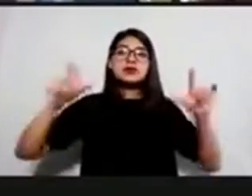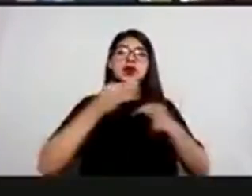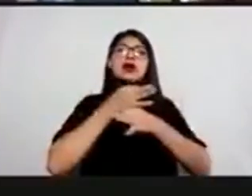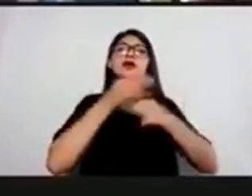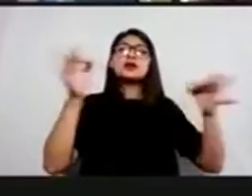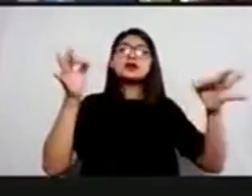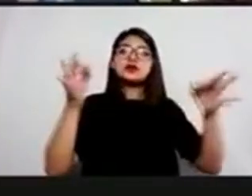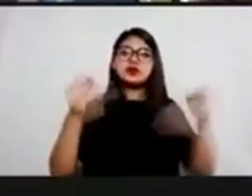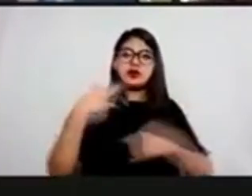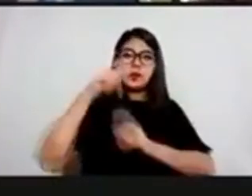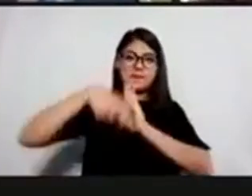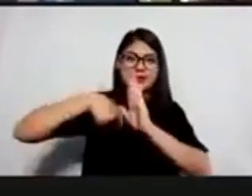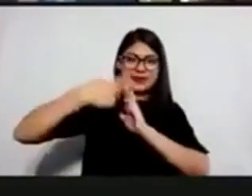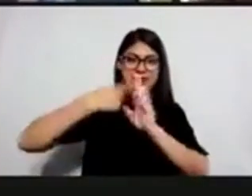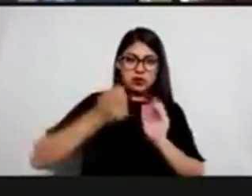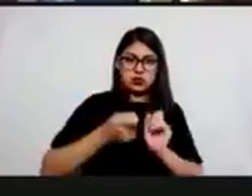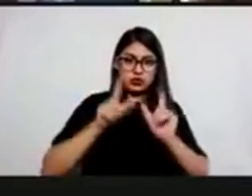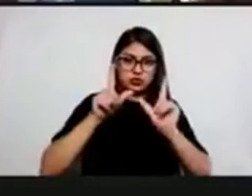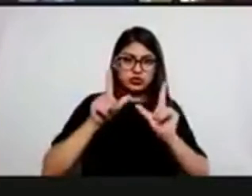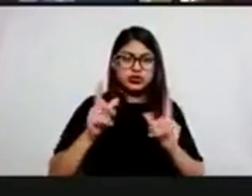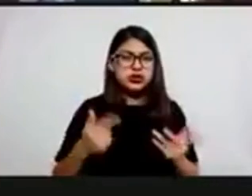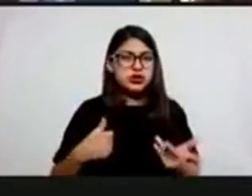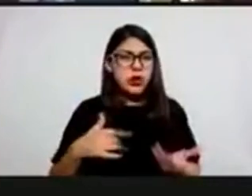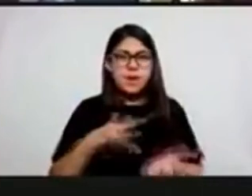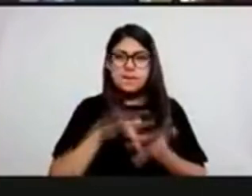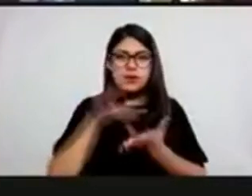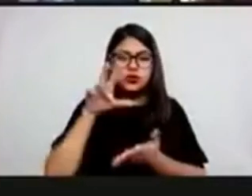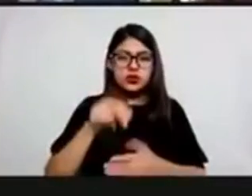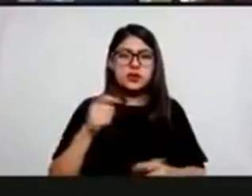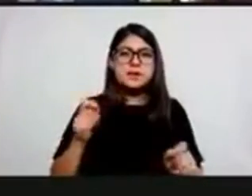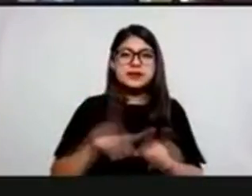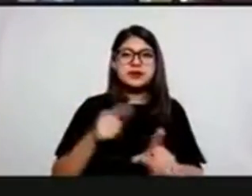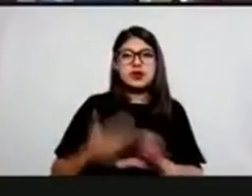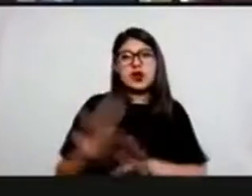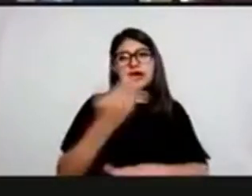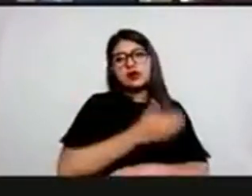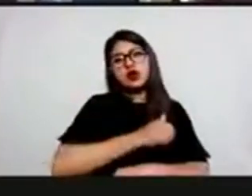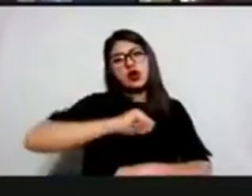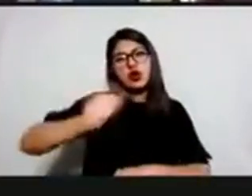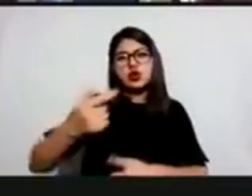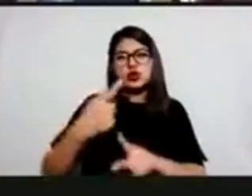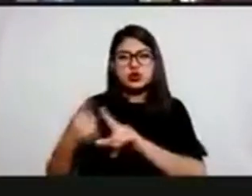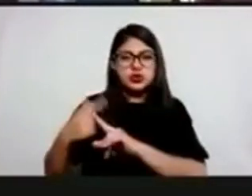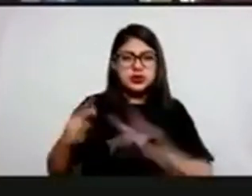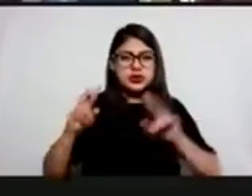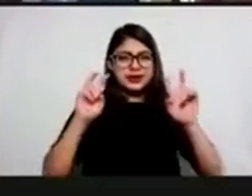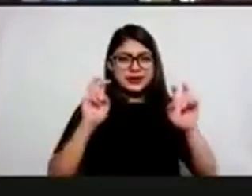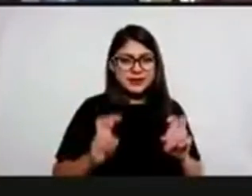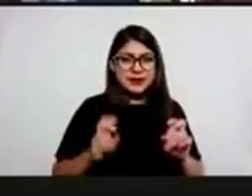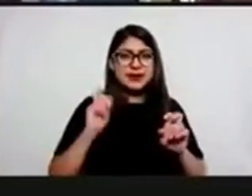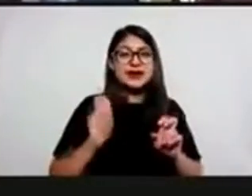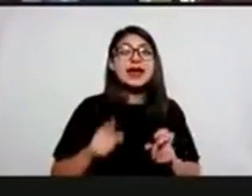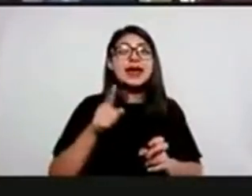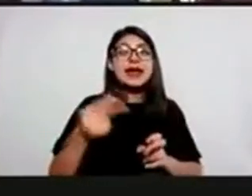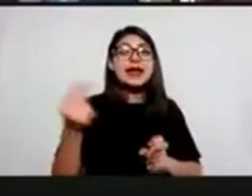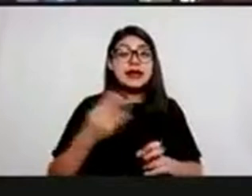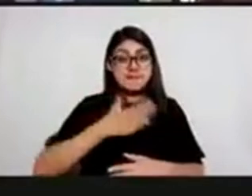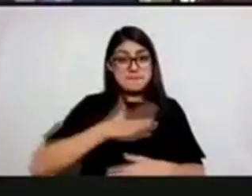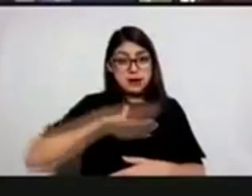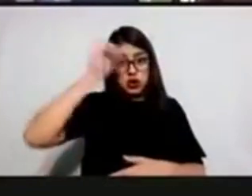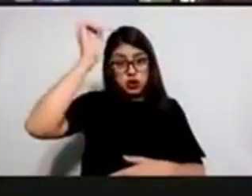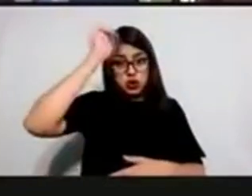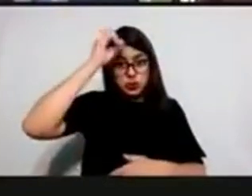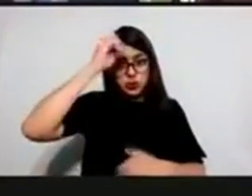tal como se ha analizado en algunos otros asuntos en donde el formato tiene que ser desde mi óptica y de manera respetuosa